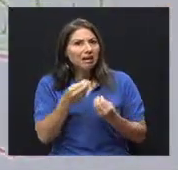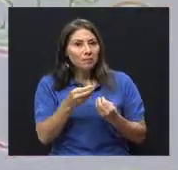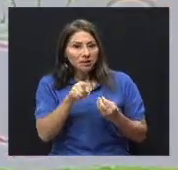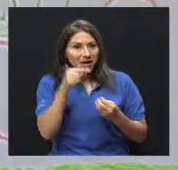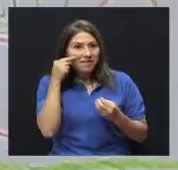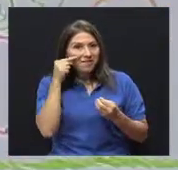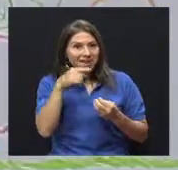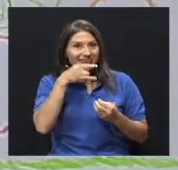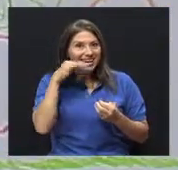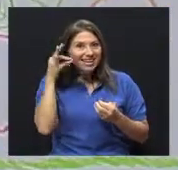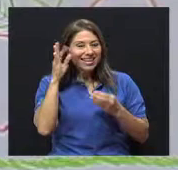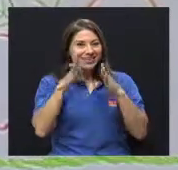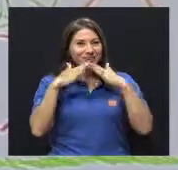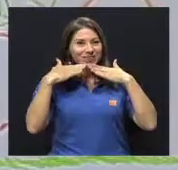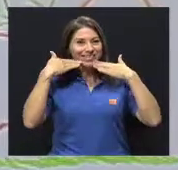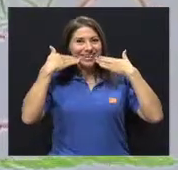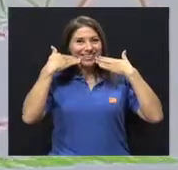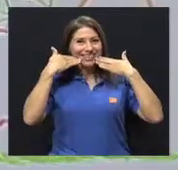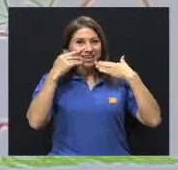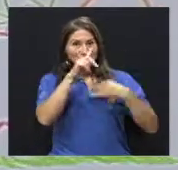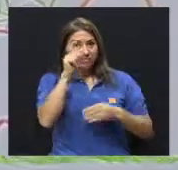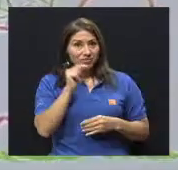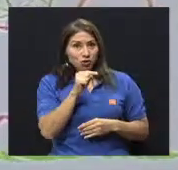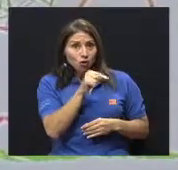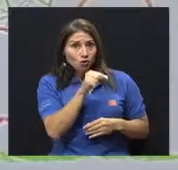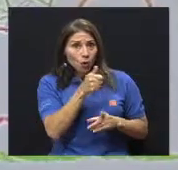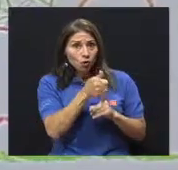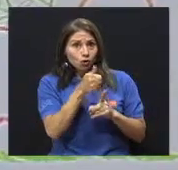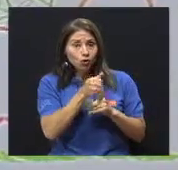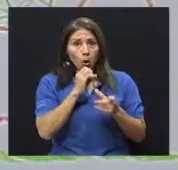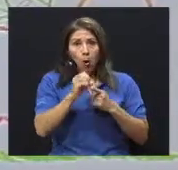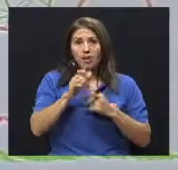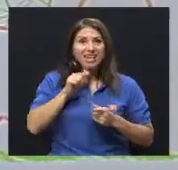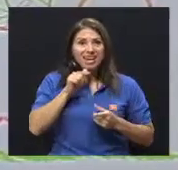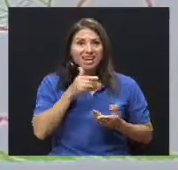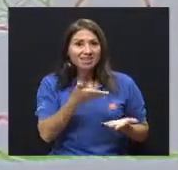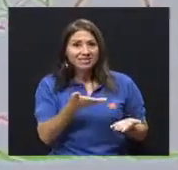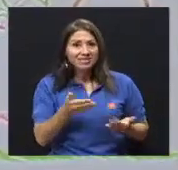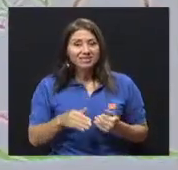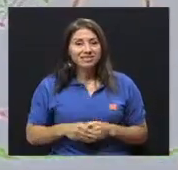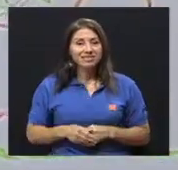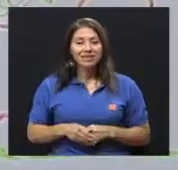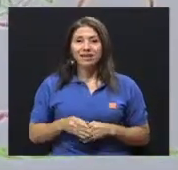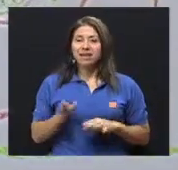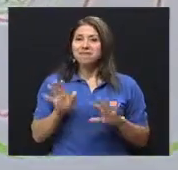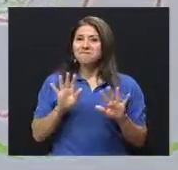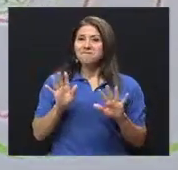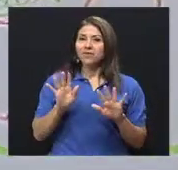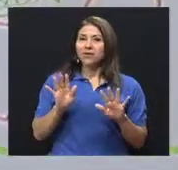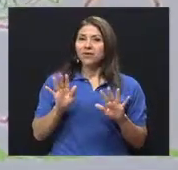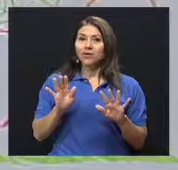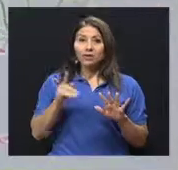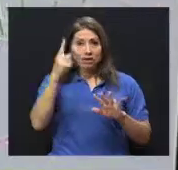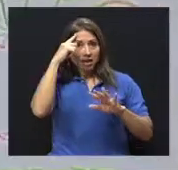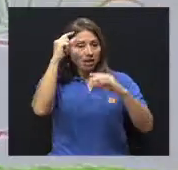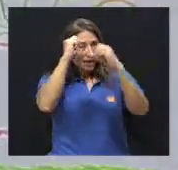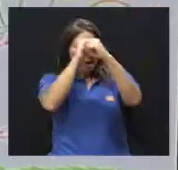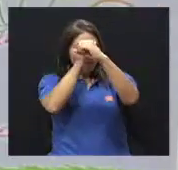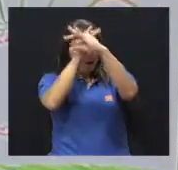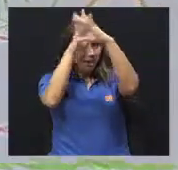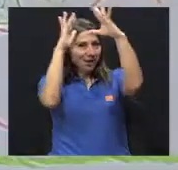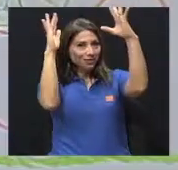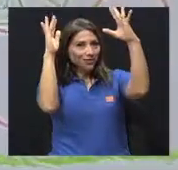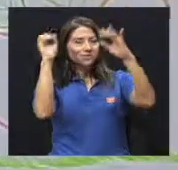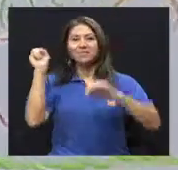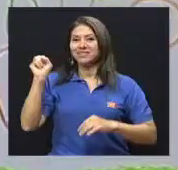ahí? Porque ahí está muy sonriente esa niña. ¿Sos vos o quién es? No, es... ¿De la